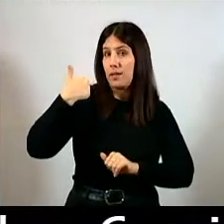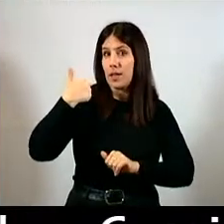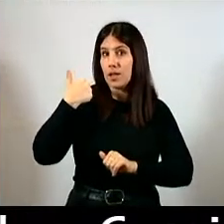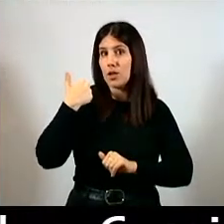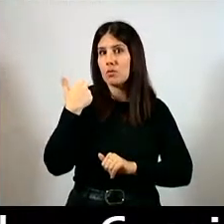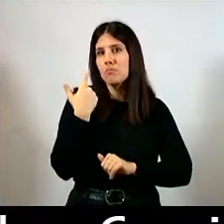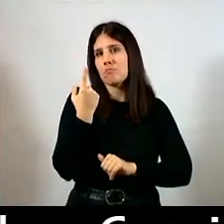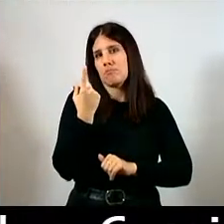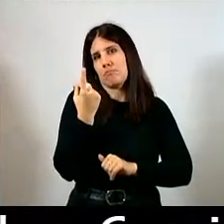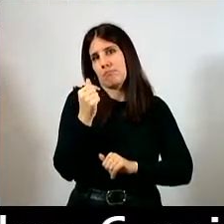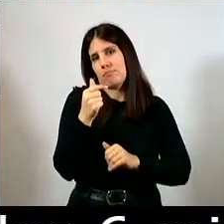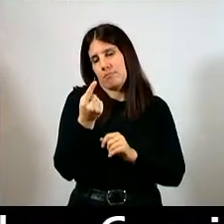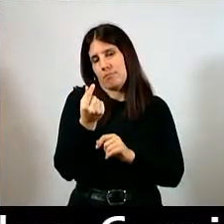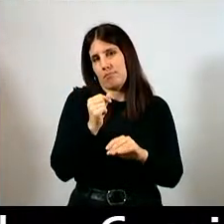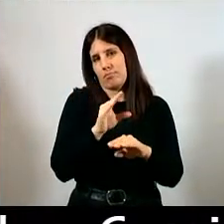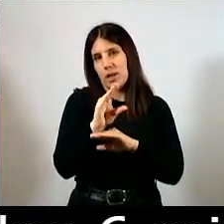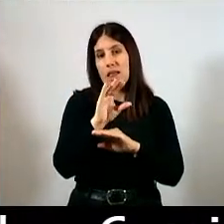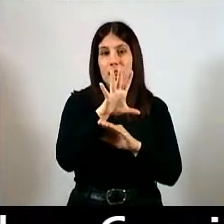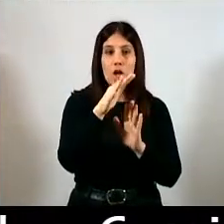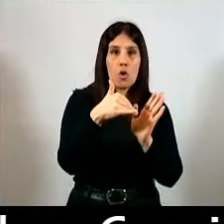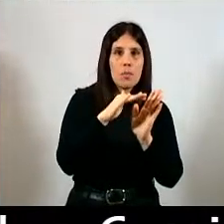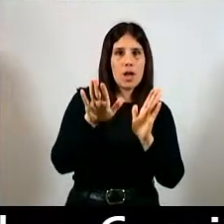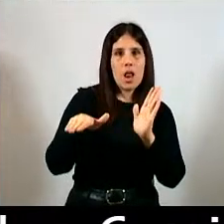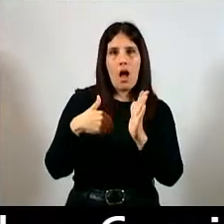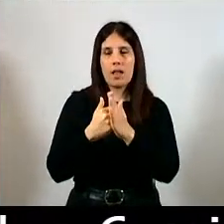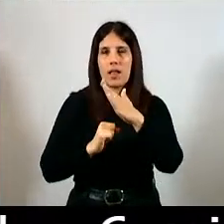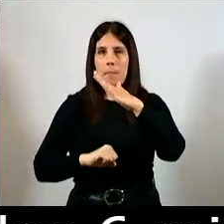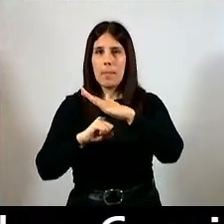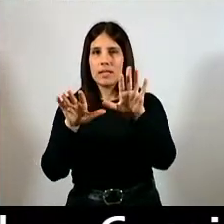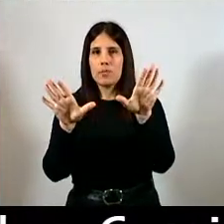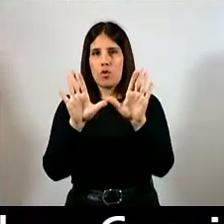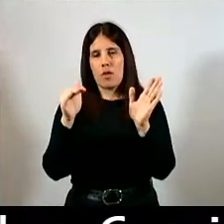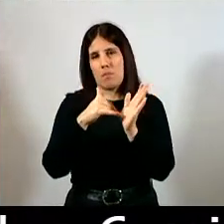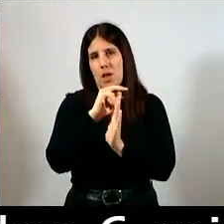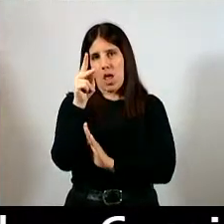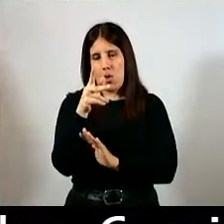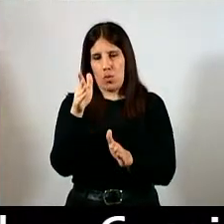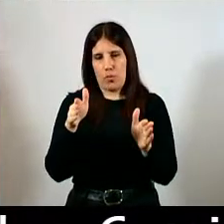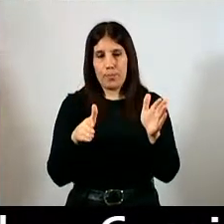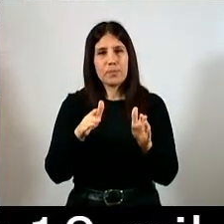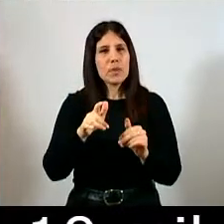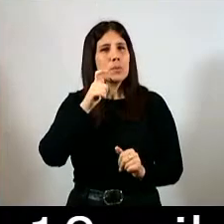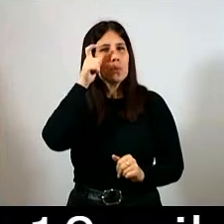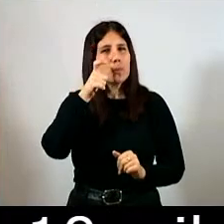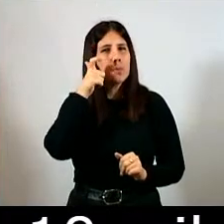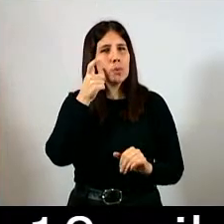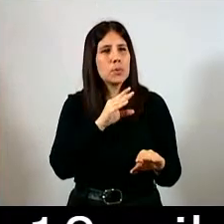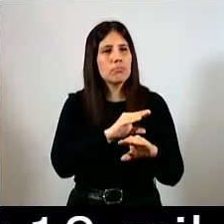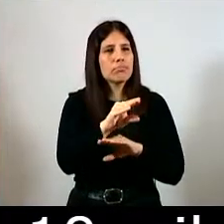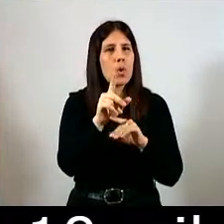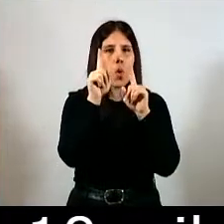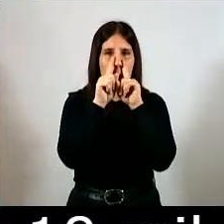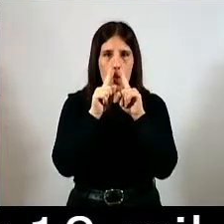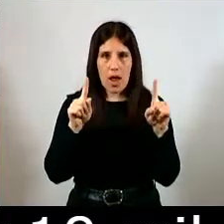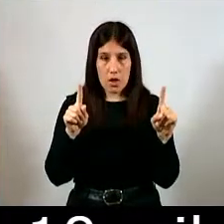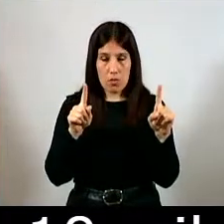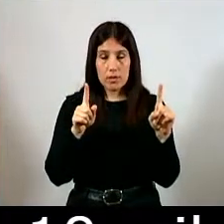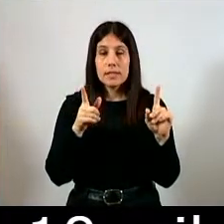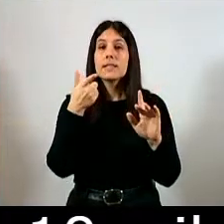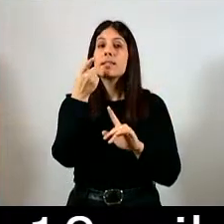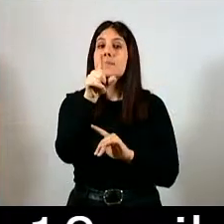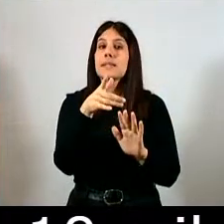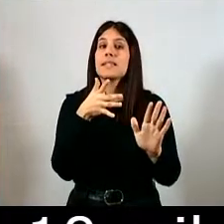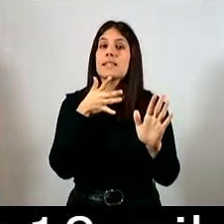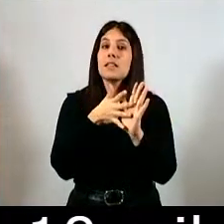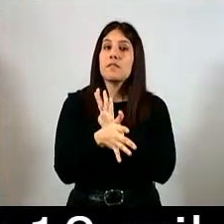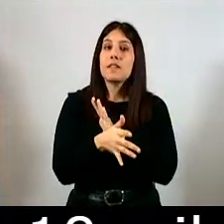entre 5.000 y 10.000 euros como máximo. Tendrán una duración de 1 año e incluirán, con carácter retroactivo, a